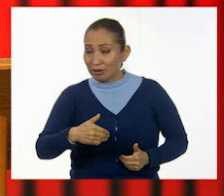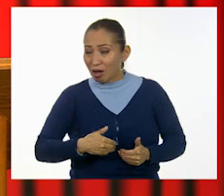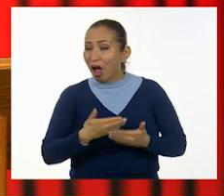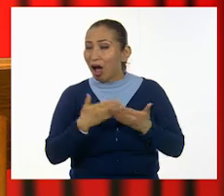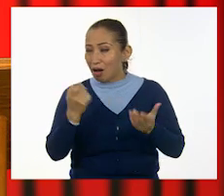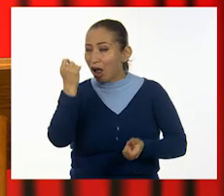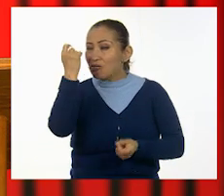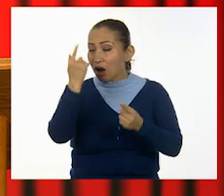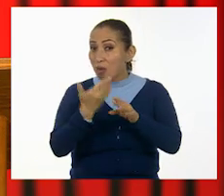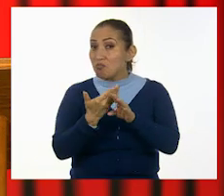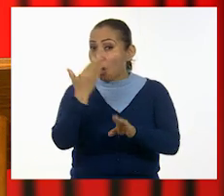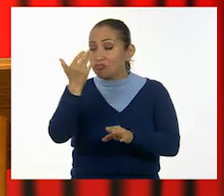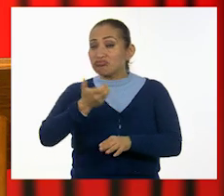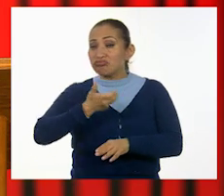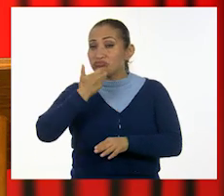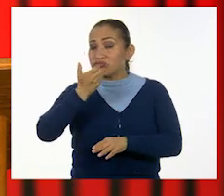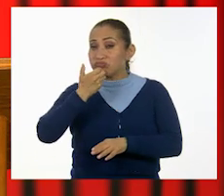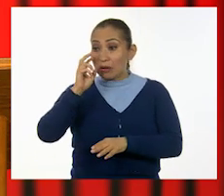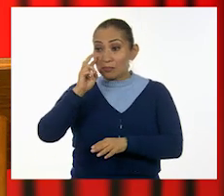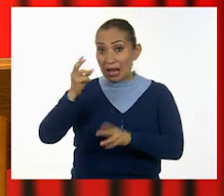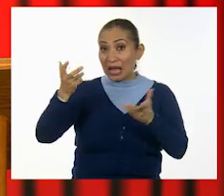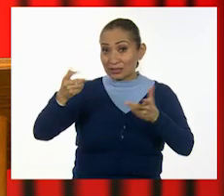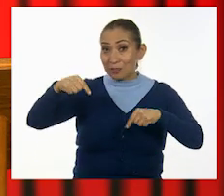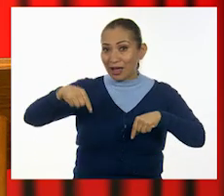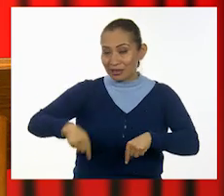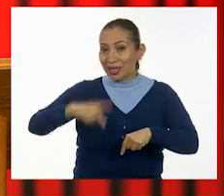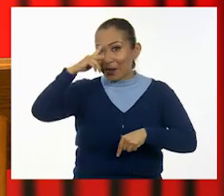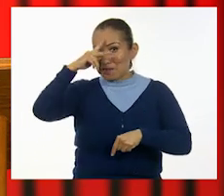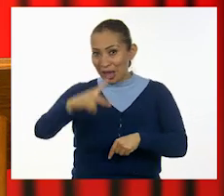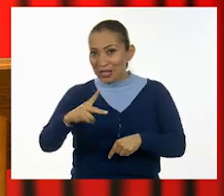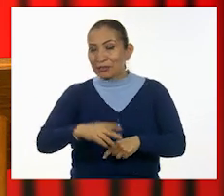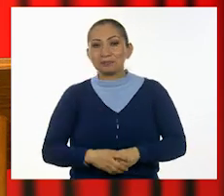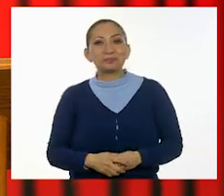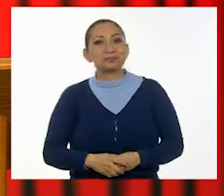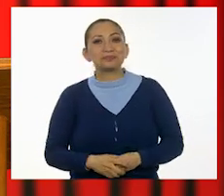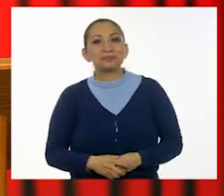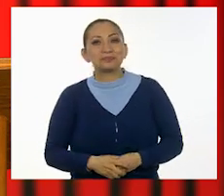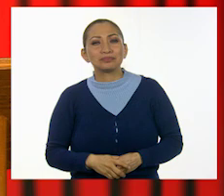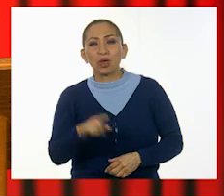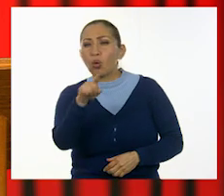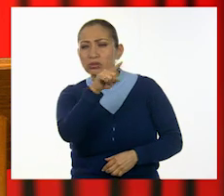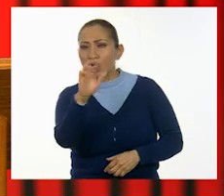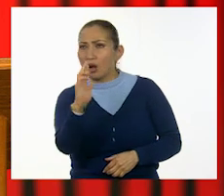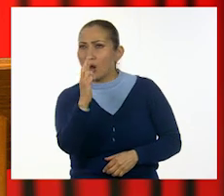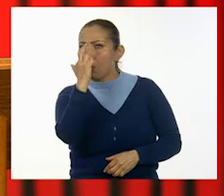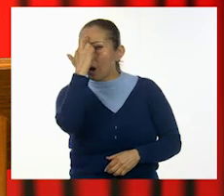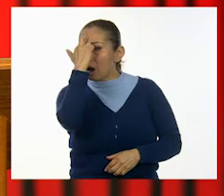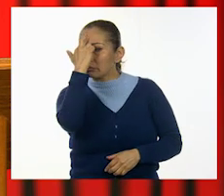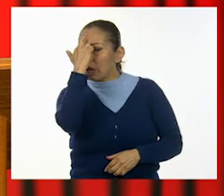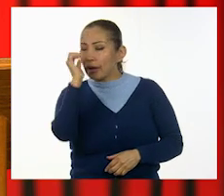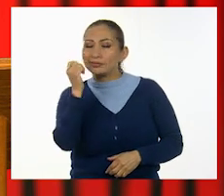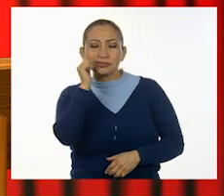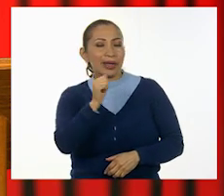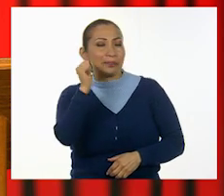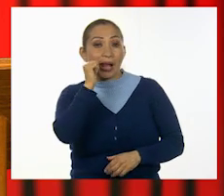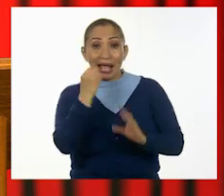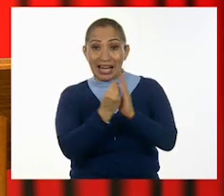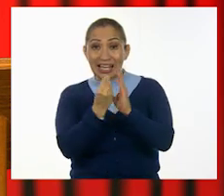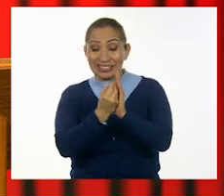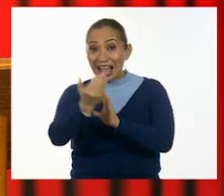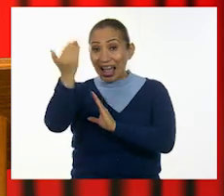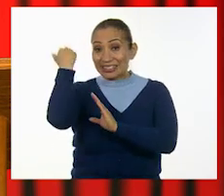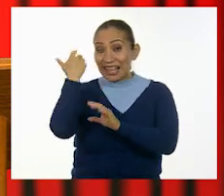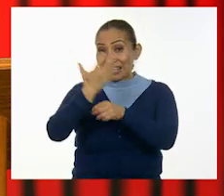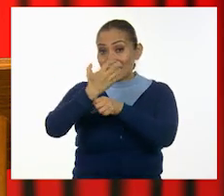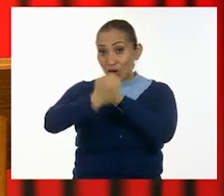hay algunas muy tradicionales que realizamos aquí, en México. Ustedes recordarán la clase que tuvieron nuestros amigos